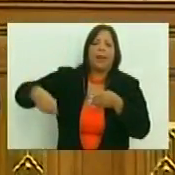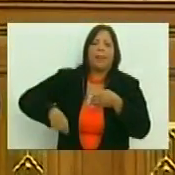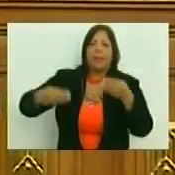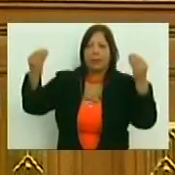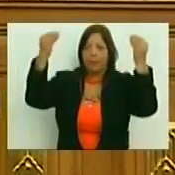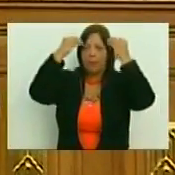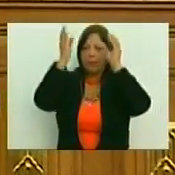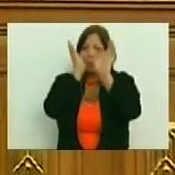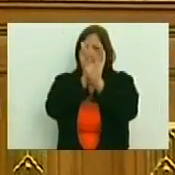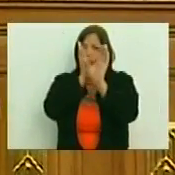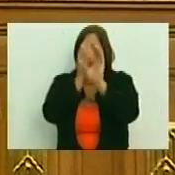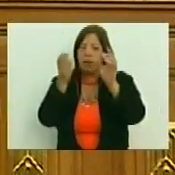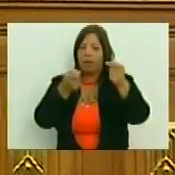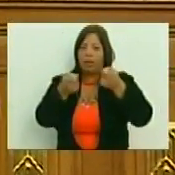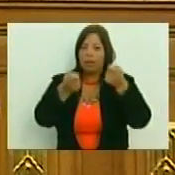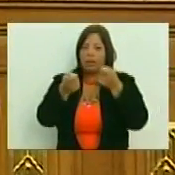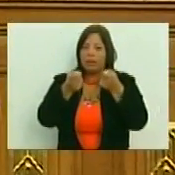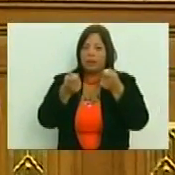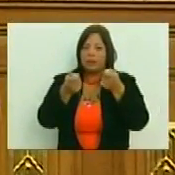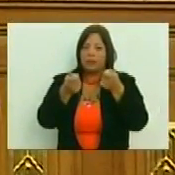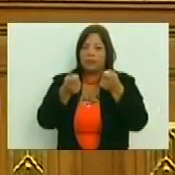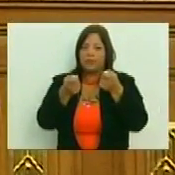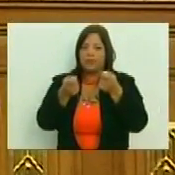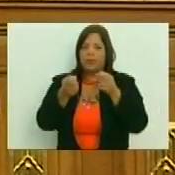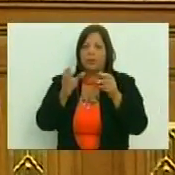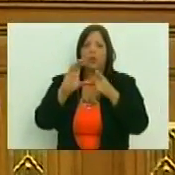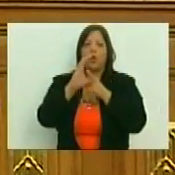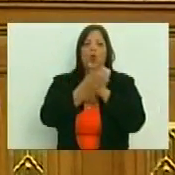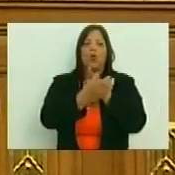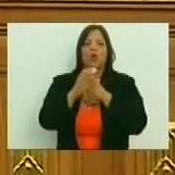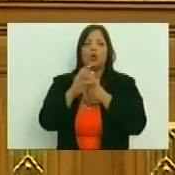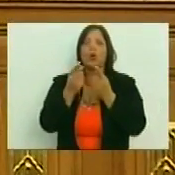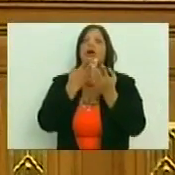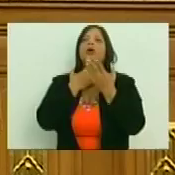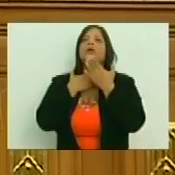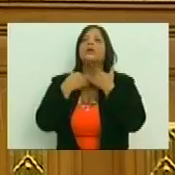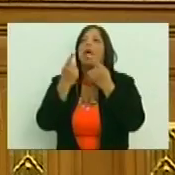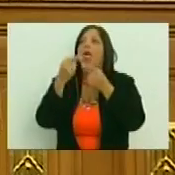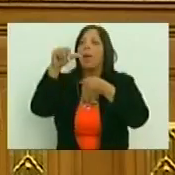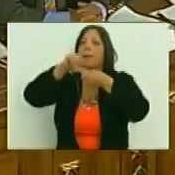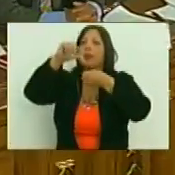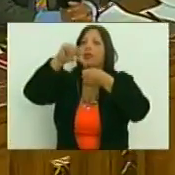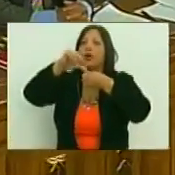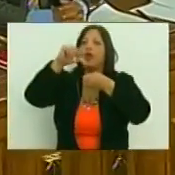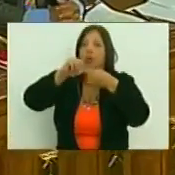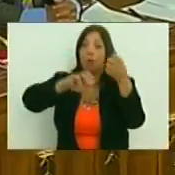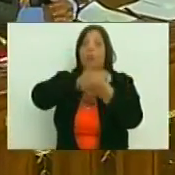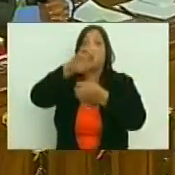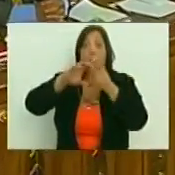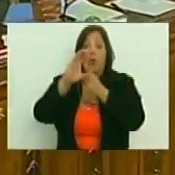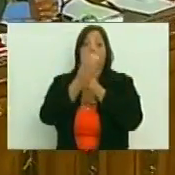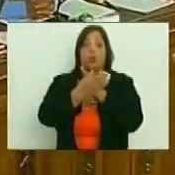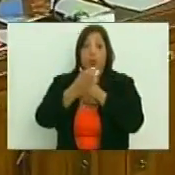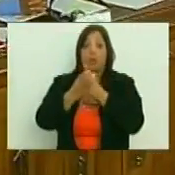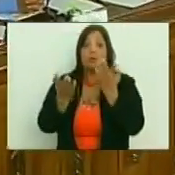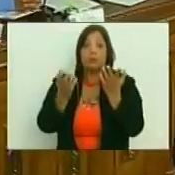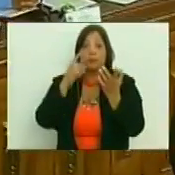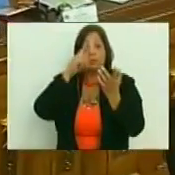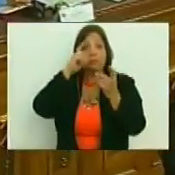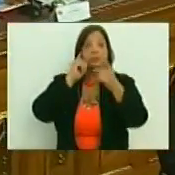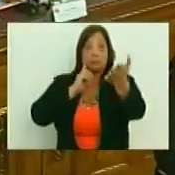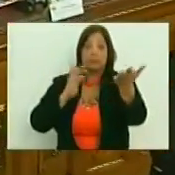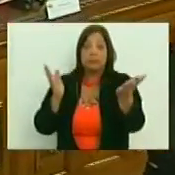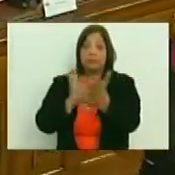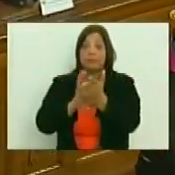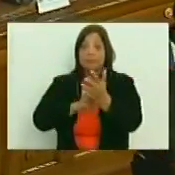mente, a nuestro país, la cultura del rentismo petrolero? ¿Eso no es un problema cultural? Gino González, claro